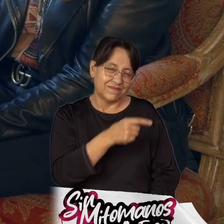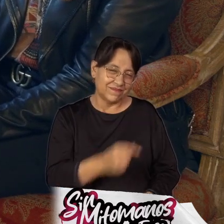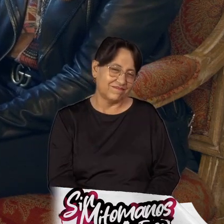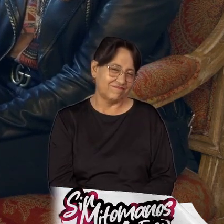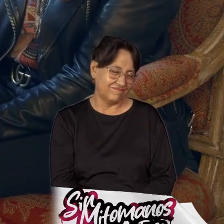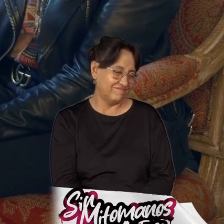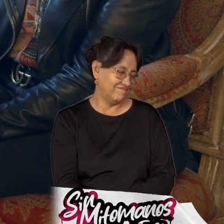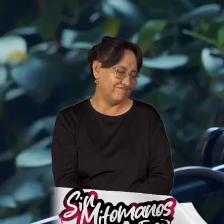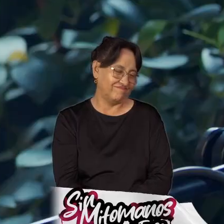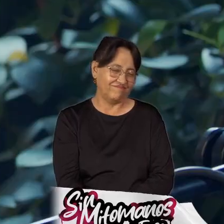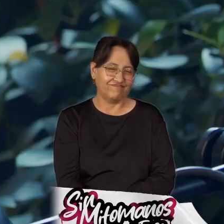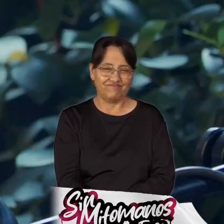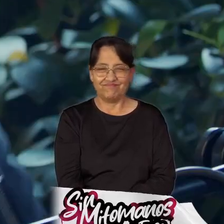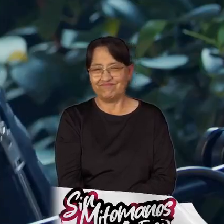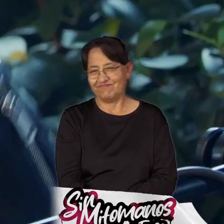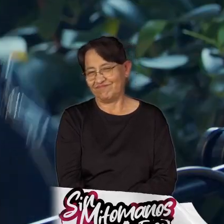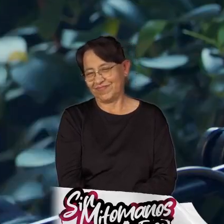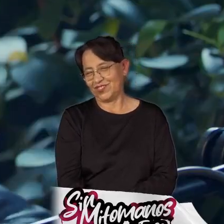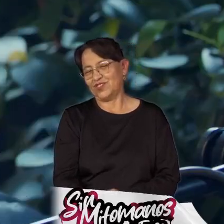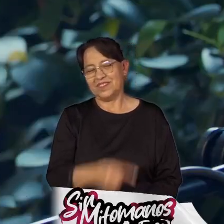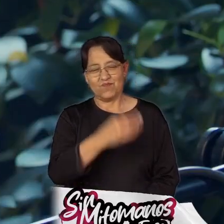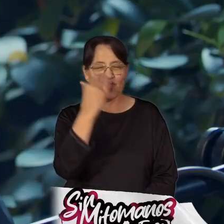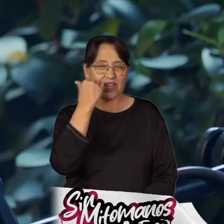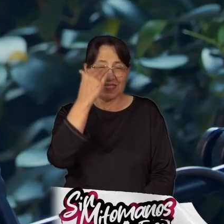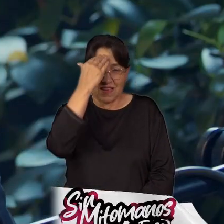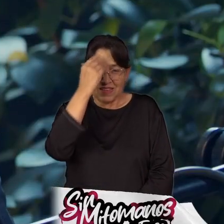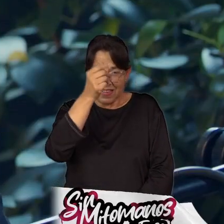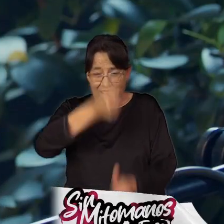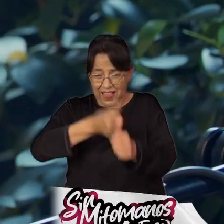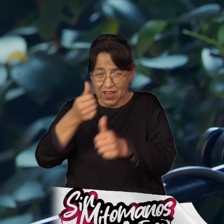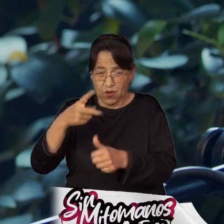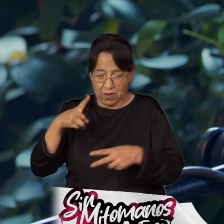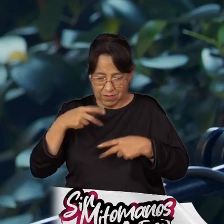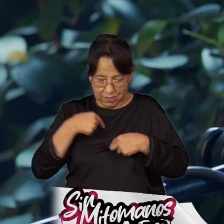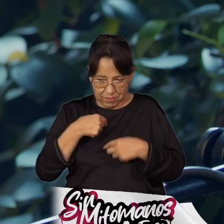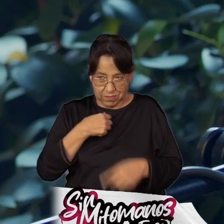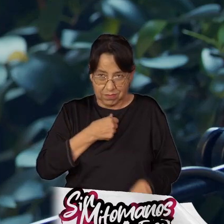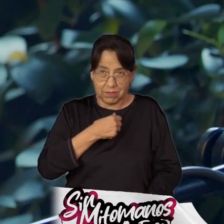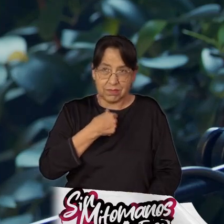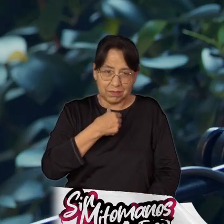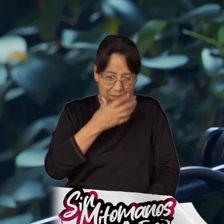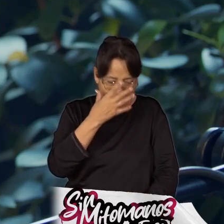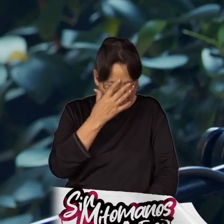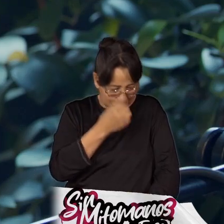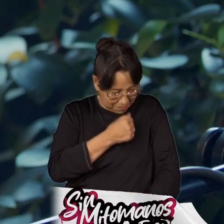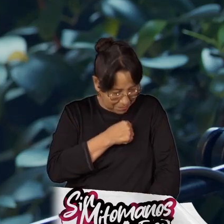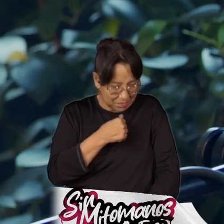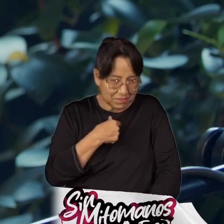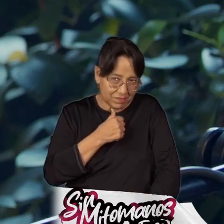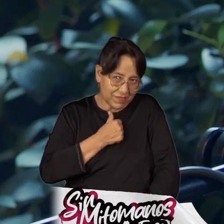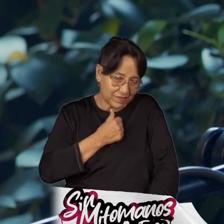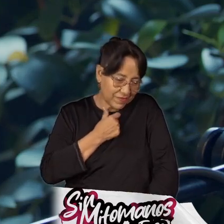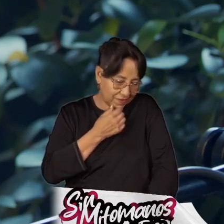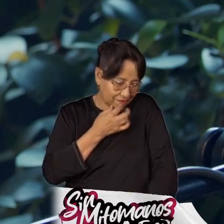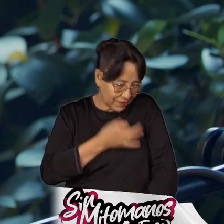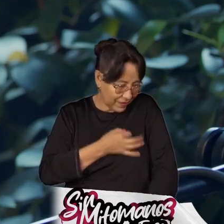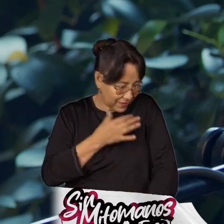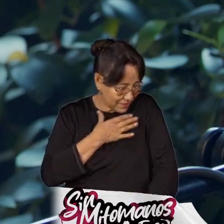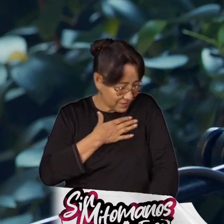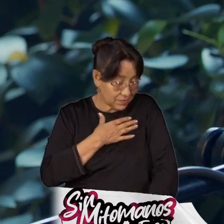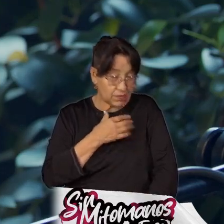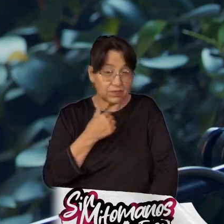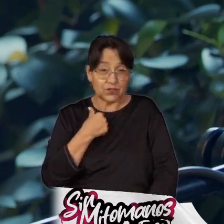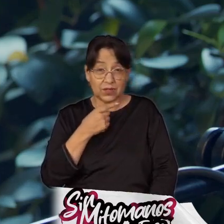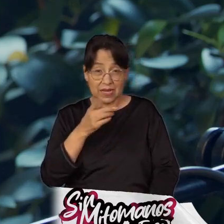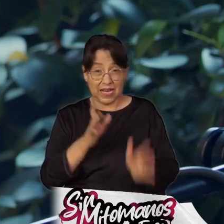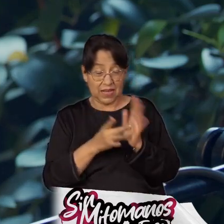era. Si alguien sabe lo que uno es uno mismo. Se levanta la mirada de pasión y de amor del Señor Jesús y le dice: